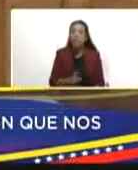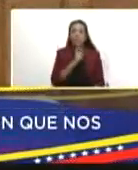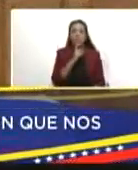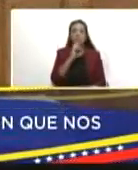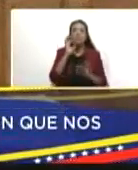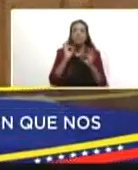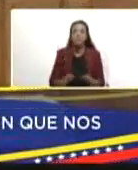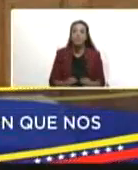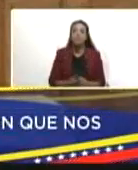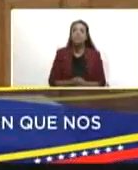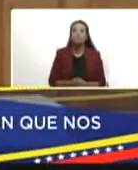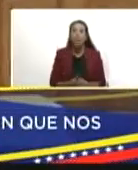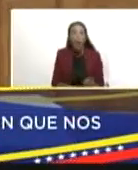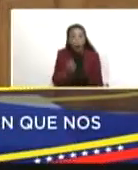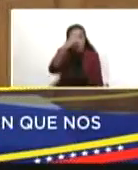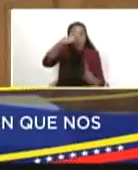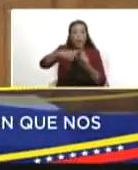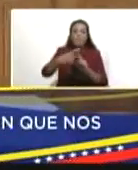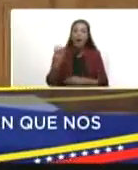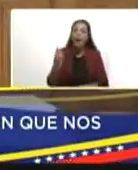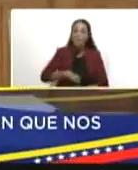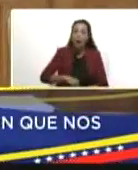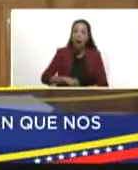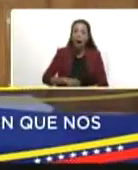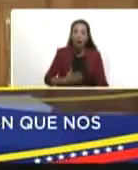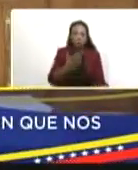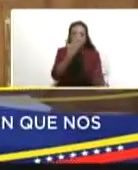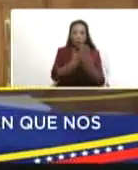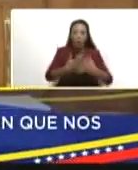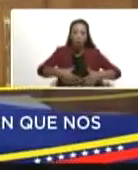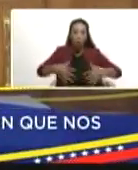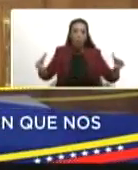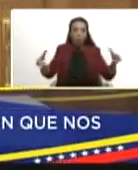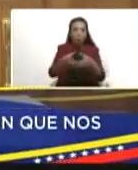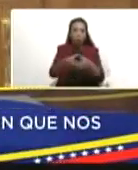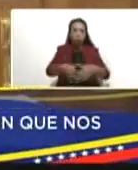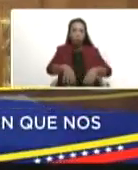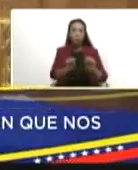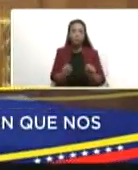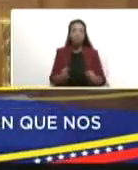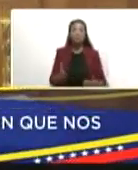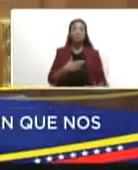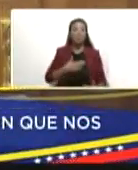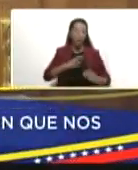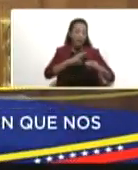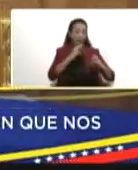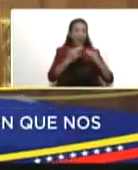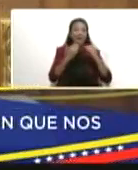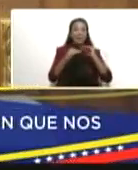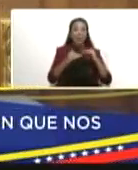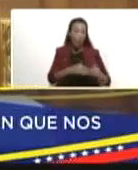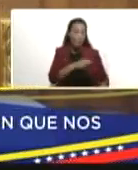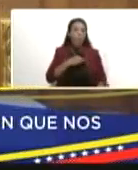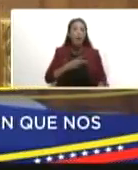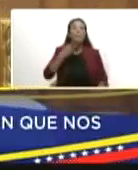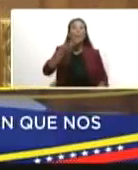criminal sumamos un frente de batalla ético moral